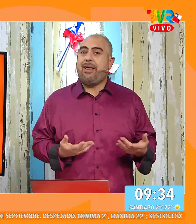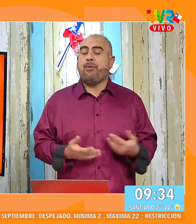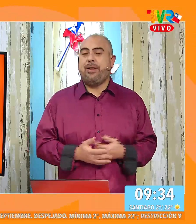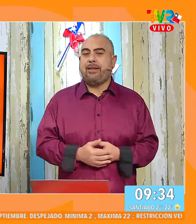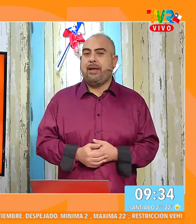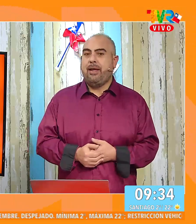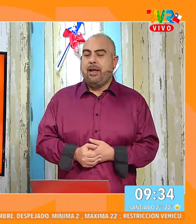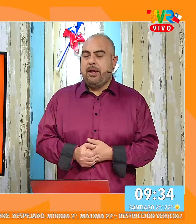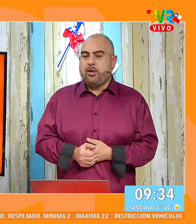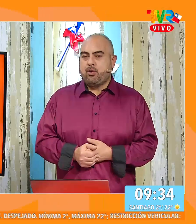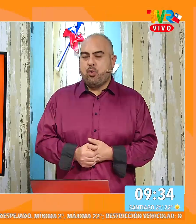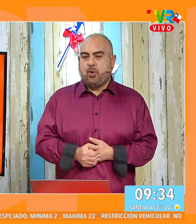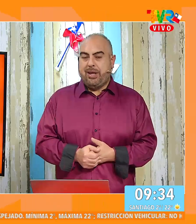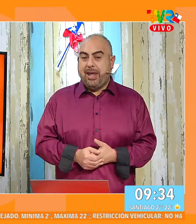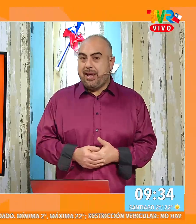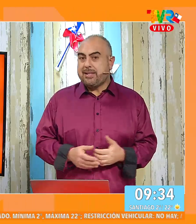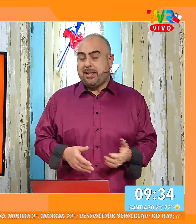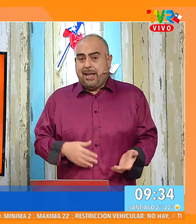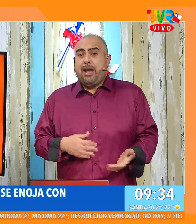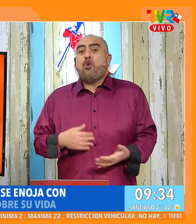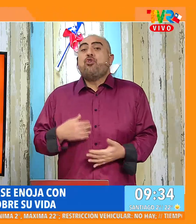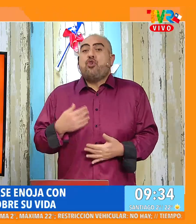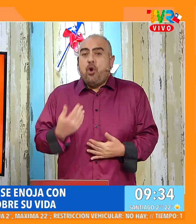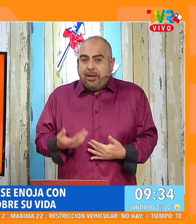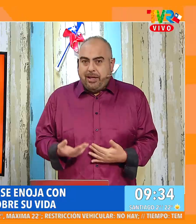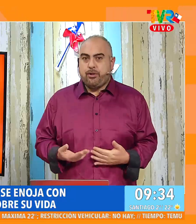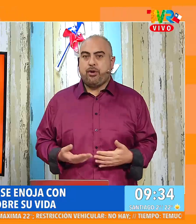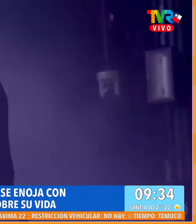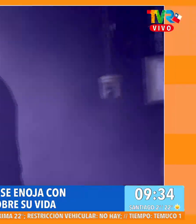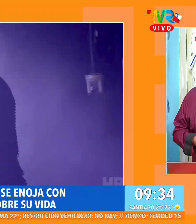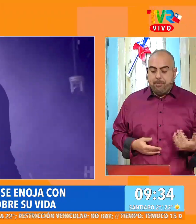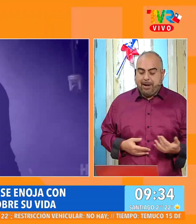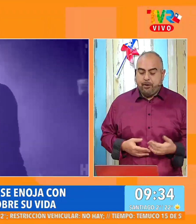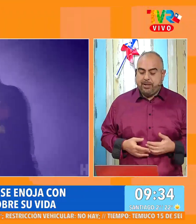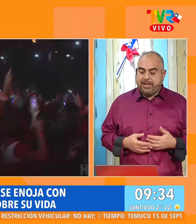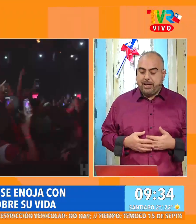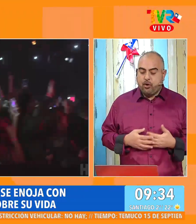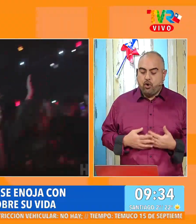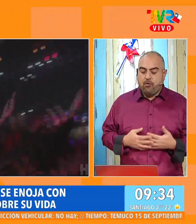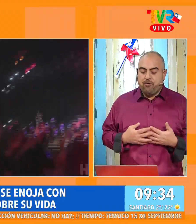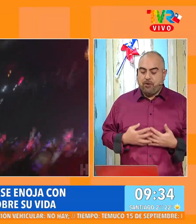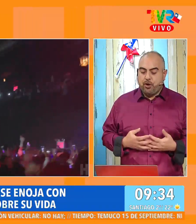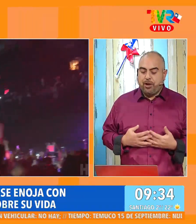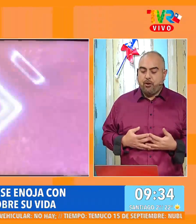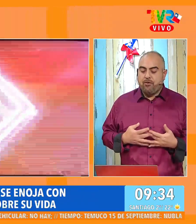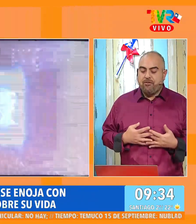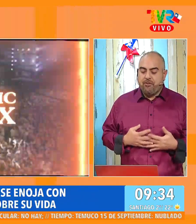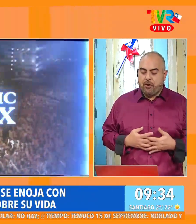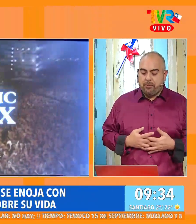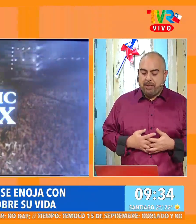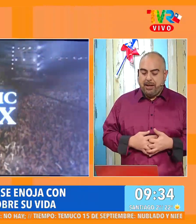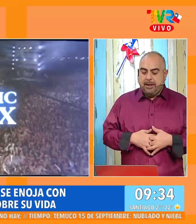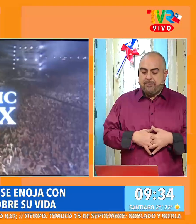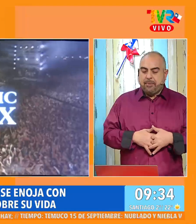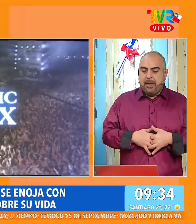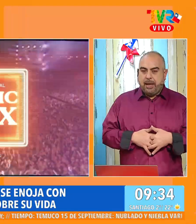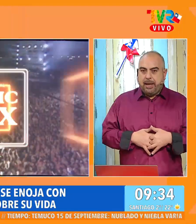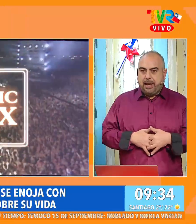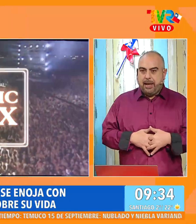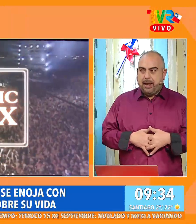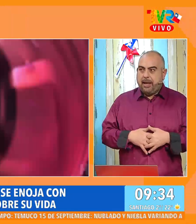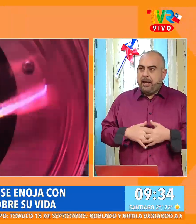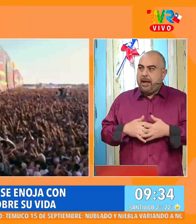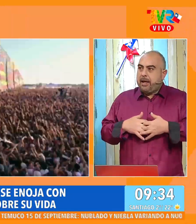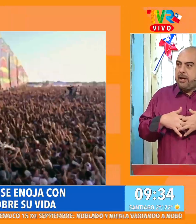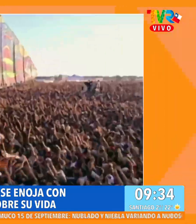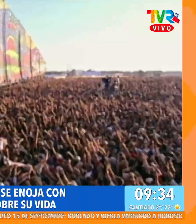fue violada durante su niñez y ella contó esta historia. Sin embargo, dice que no quedó conforme